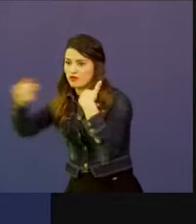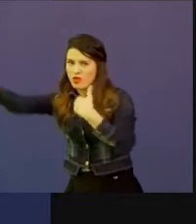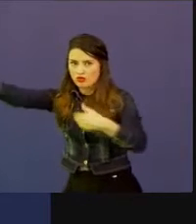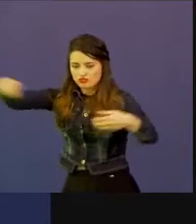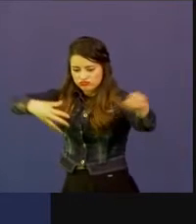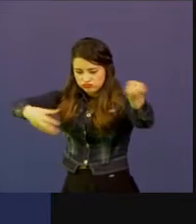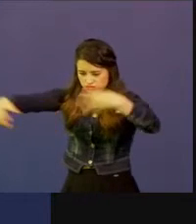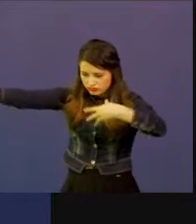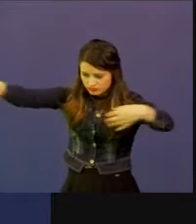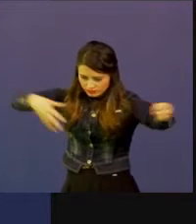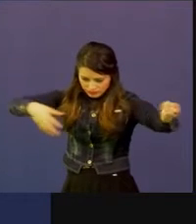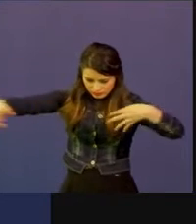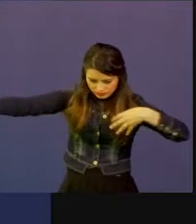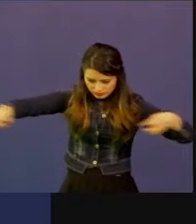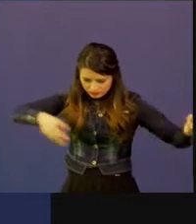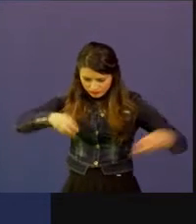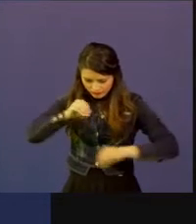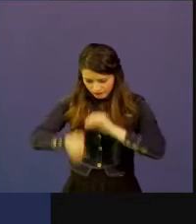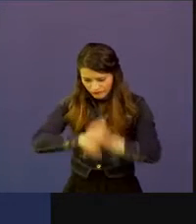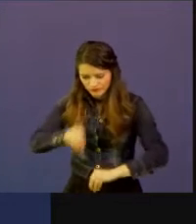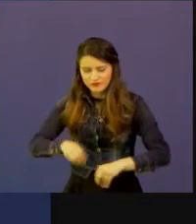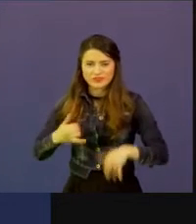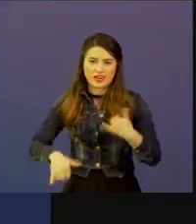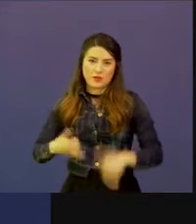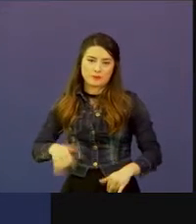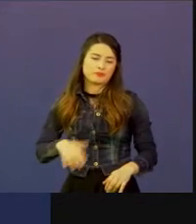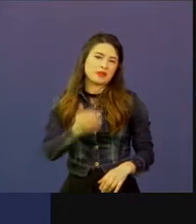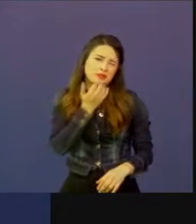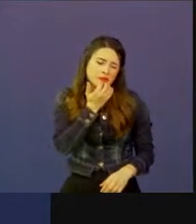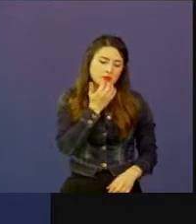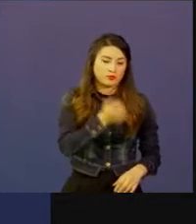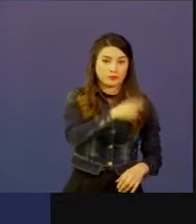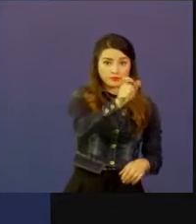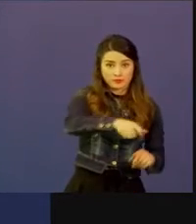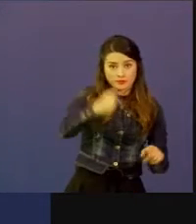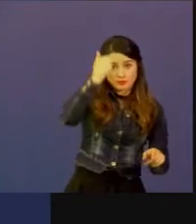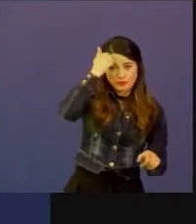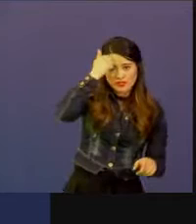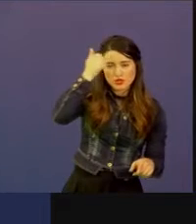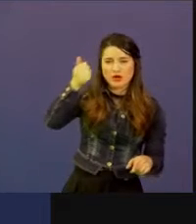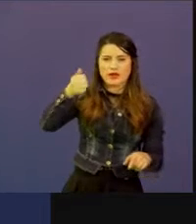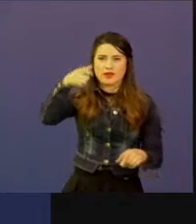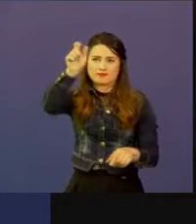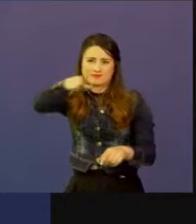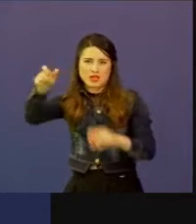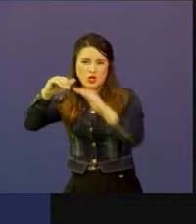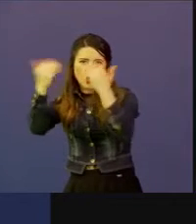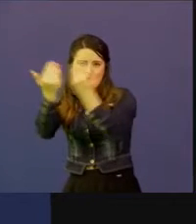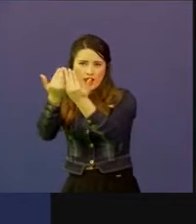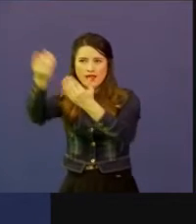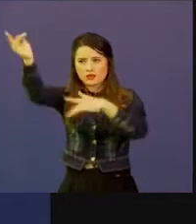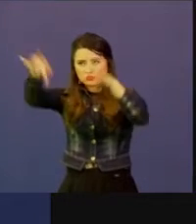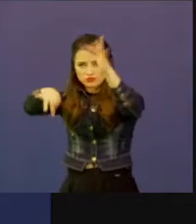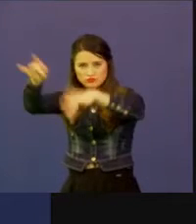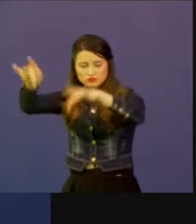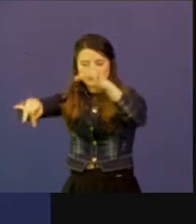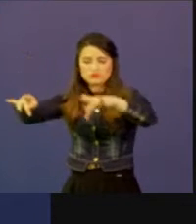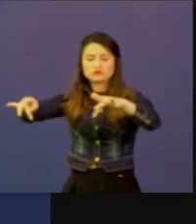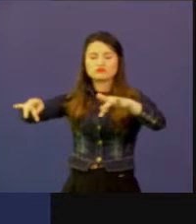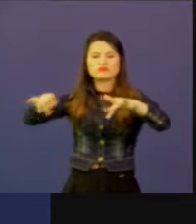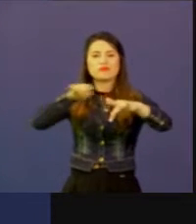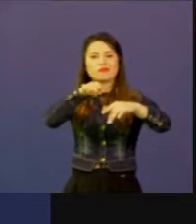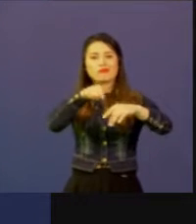efectivo del juego. Entonces, los profesores, por ejemplo, y las instituciones estaban en contacto con un líder, que era el líder de